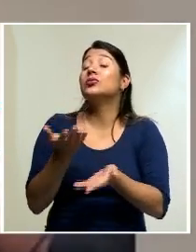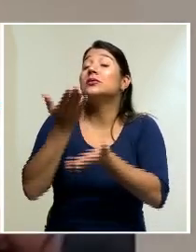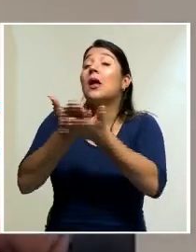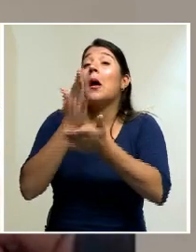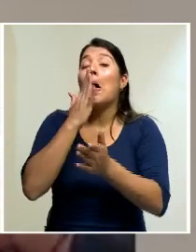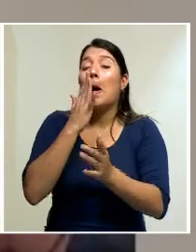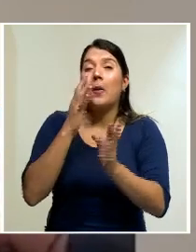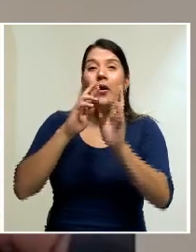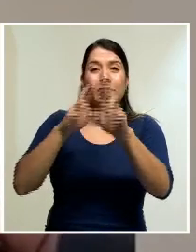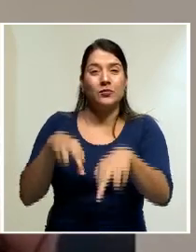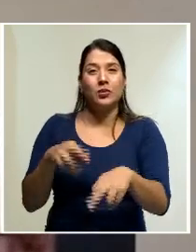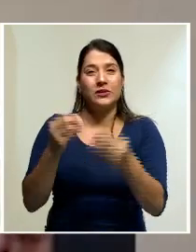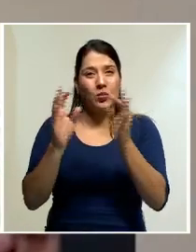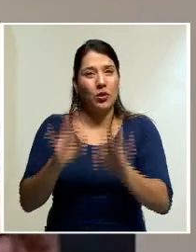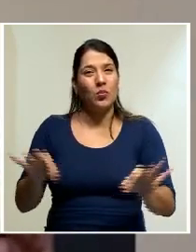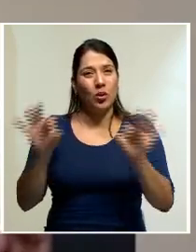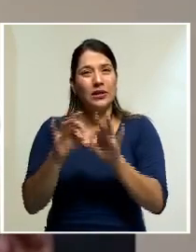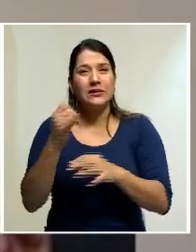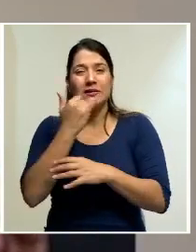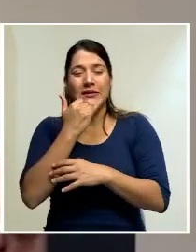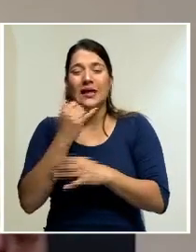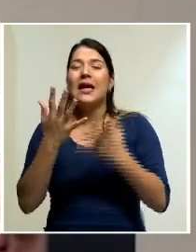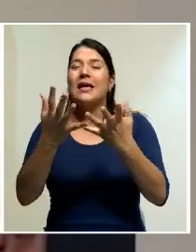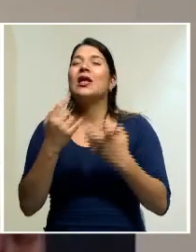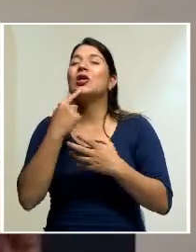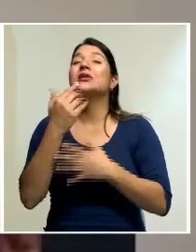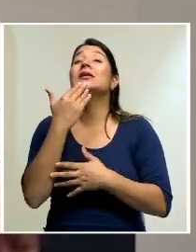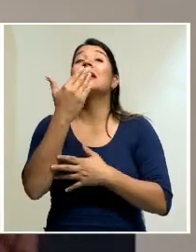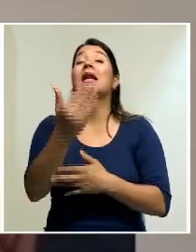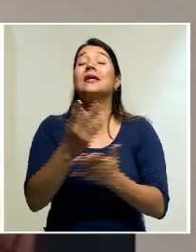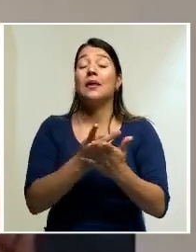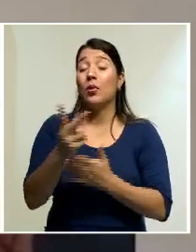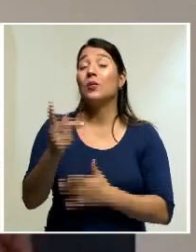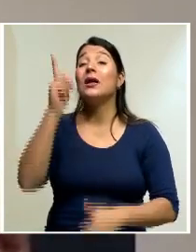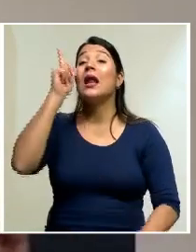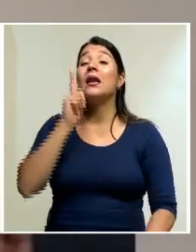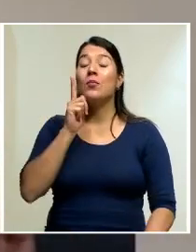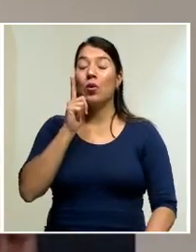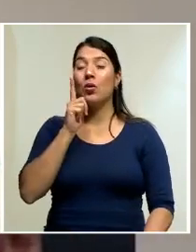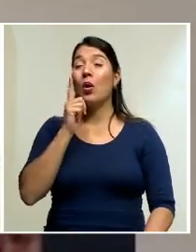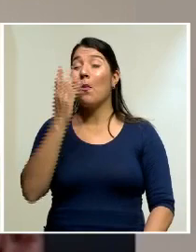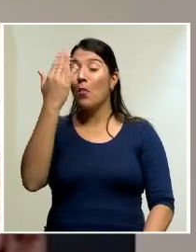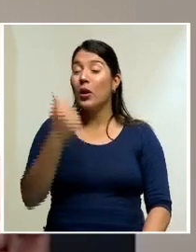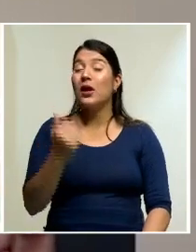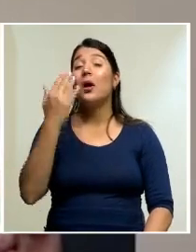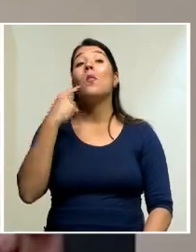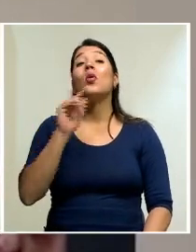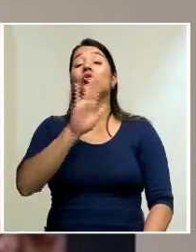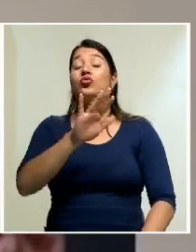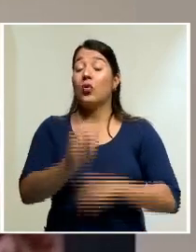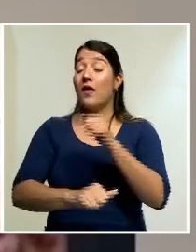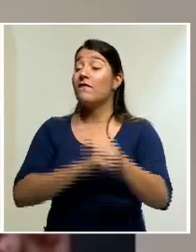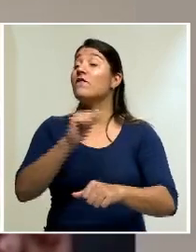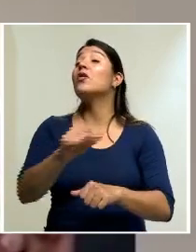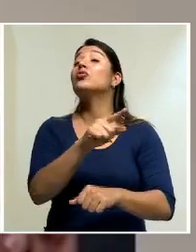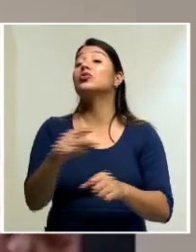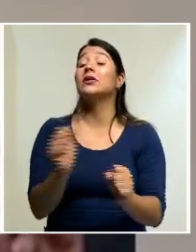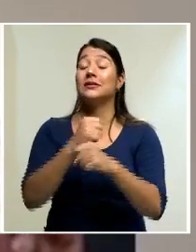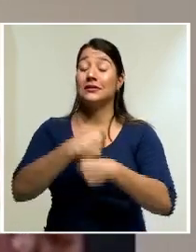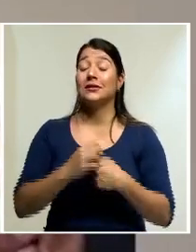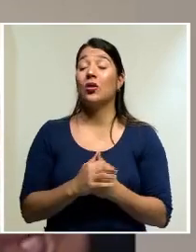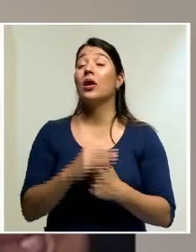muy importante. Quiero agradecerle a la provincia de Limón el esfuerzo que hicieron.